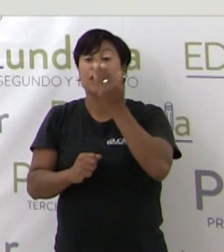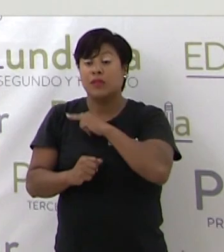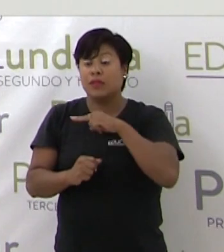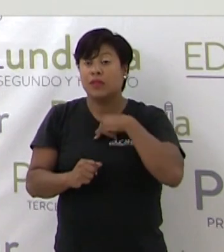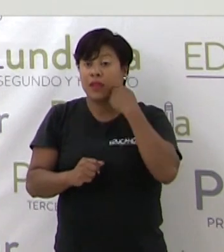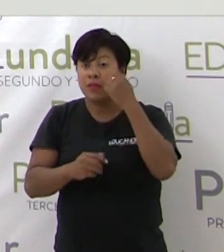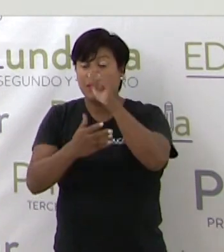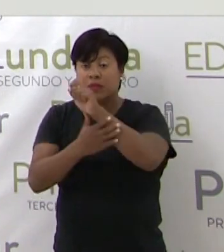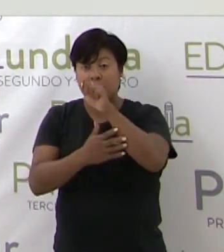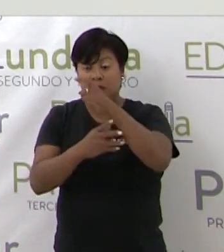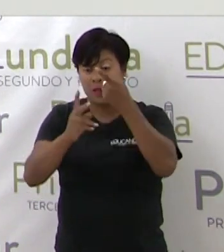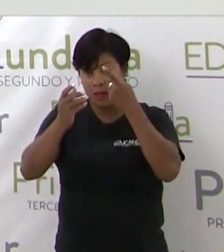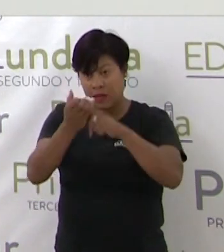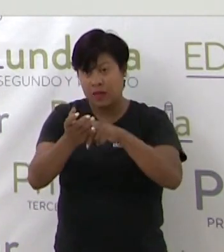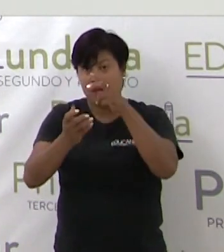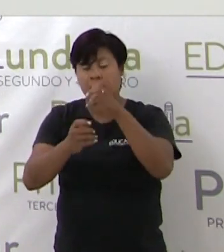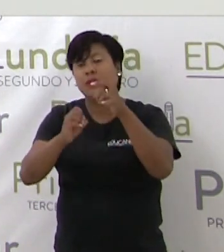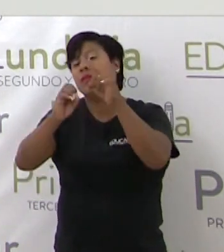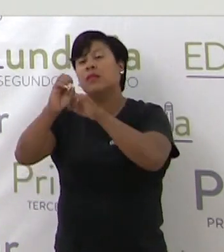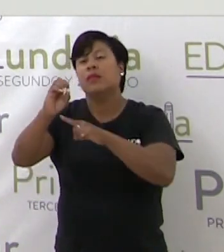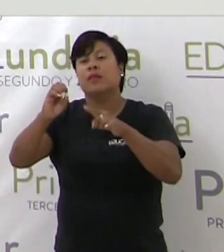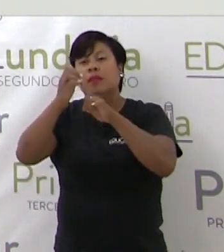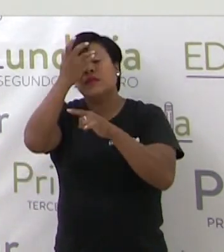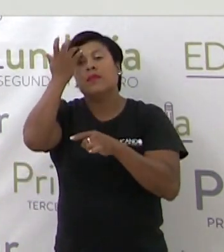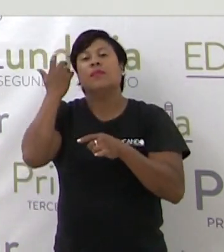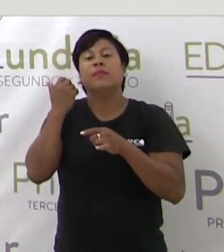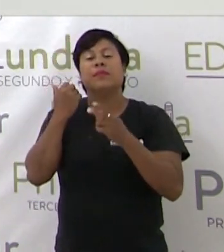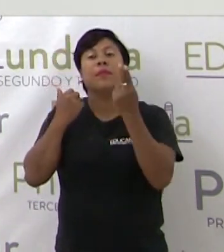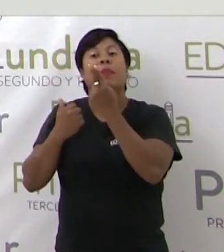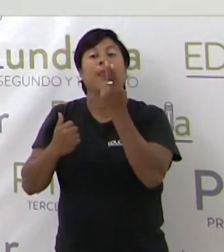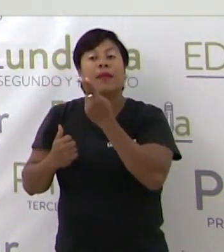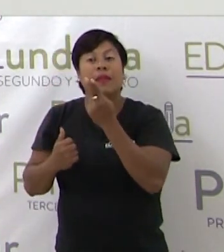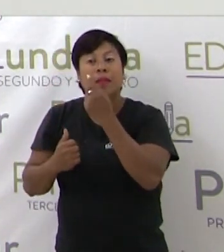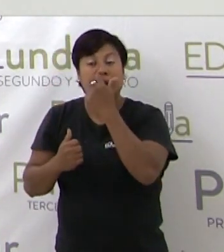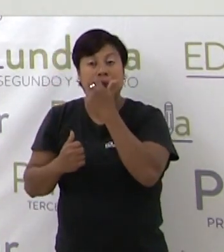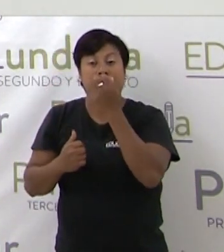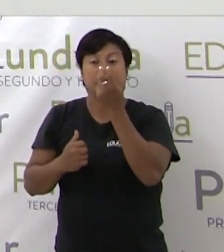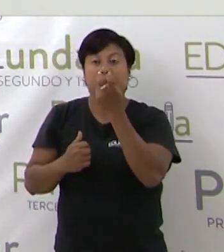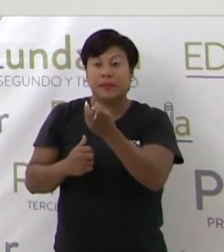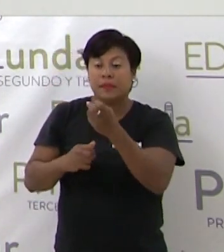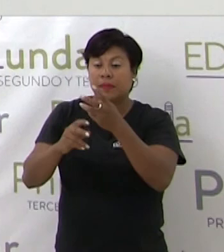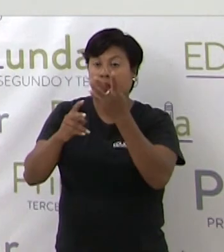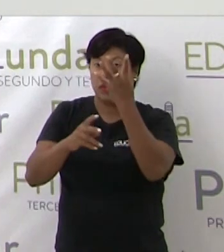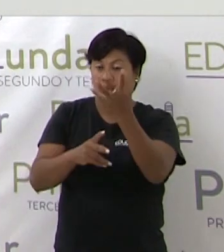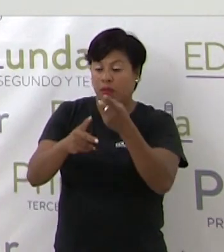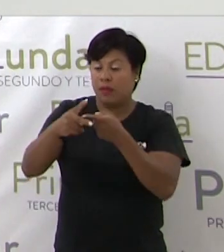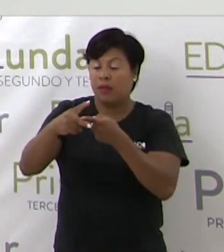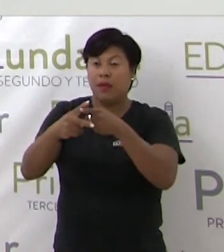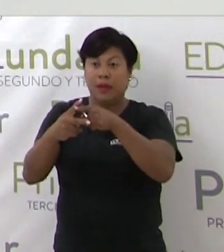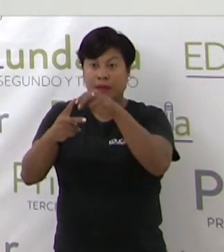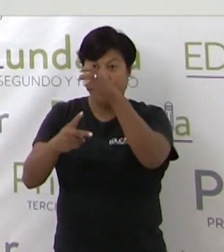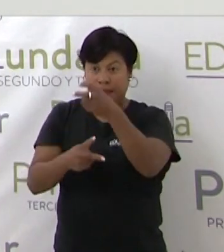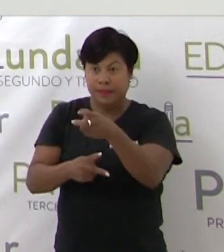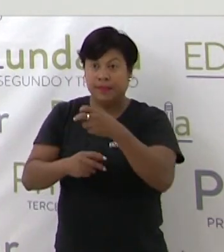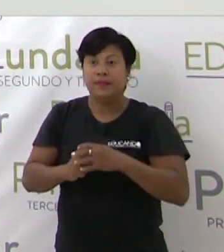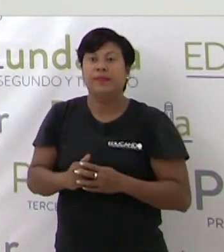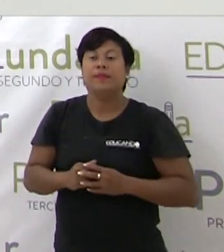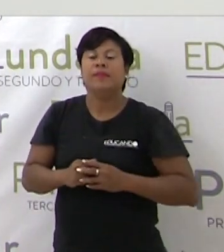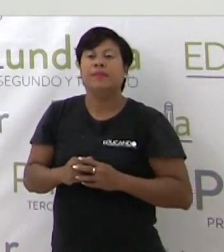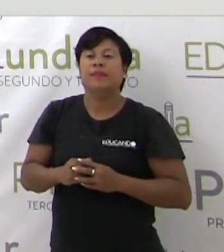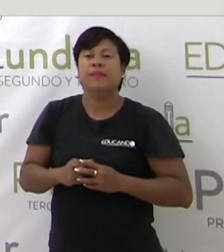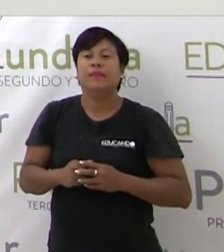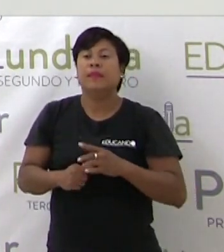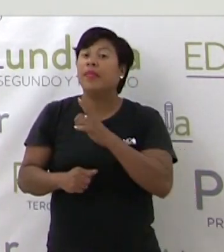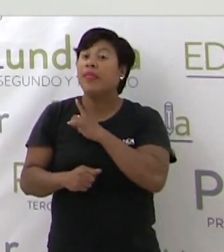o dibujarla dentro de este círculo, que sea circunscrita, necesariamente estos 4 ángulos que tenemos aquí tienen